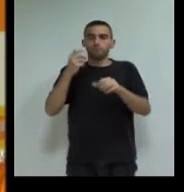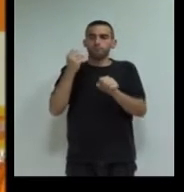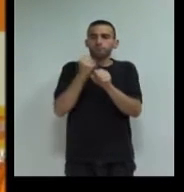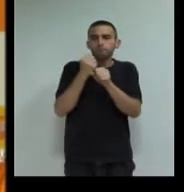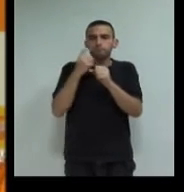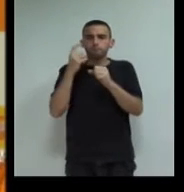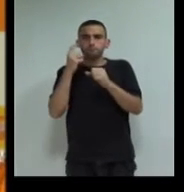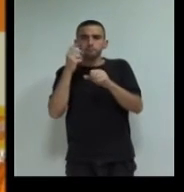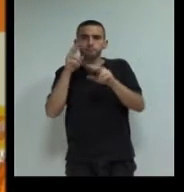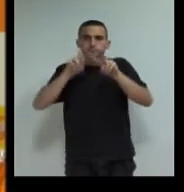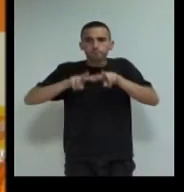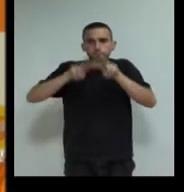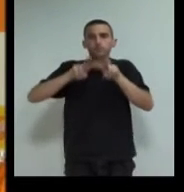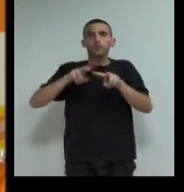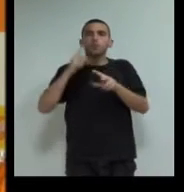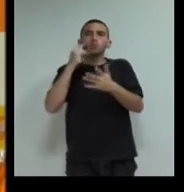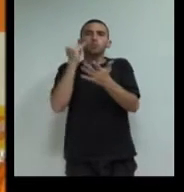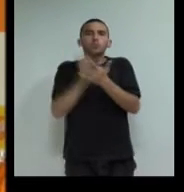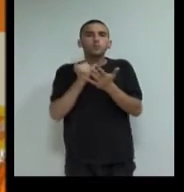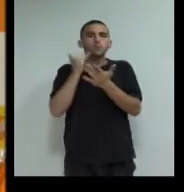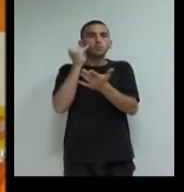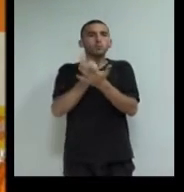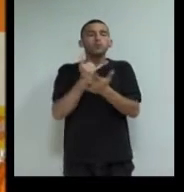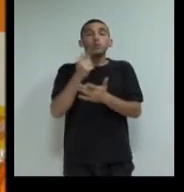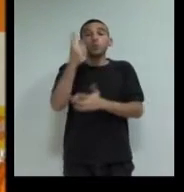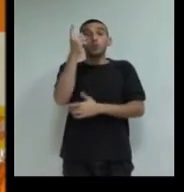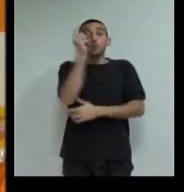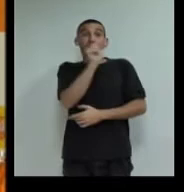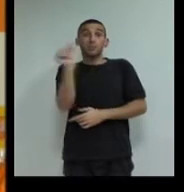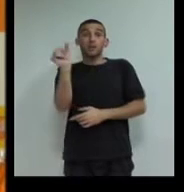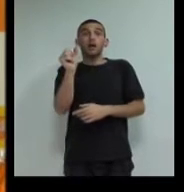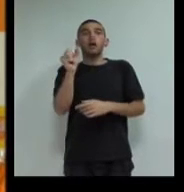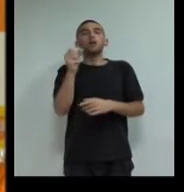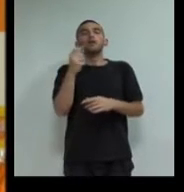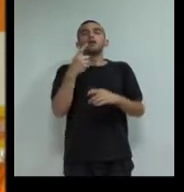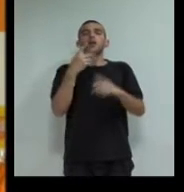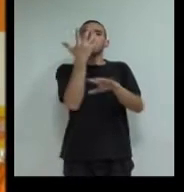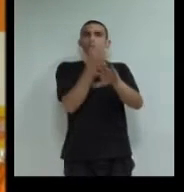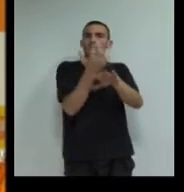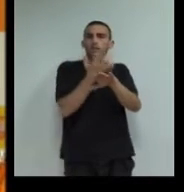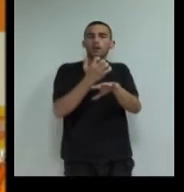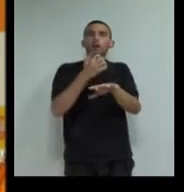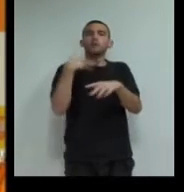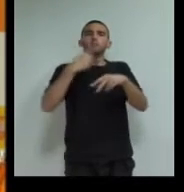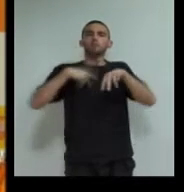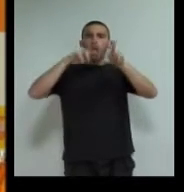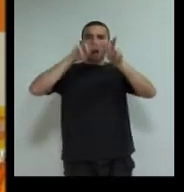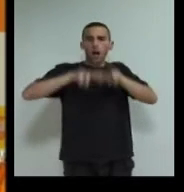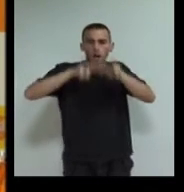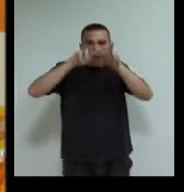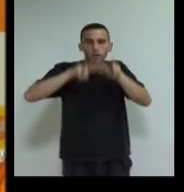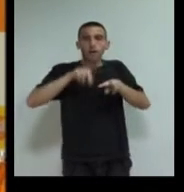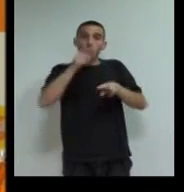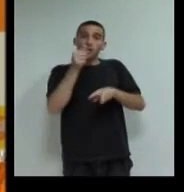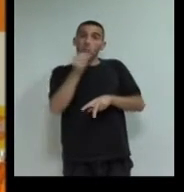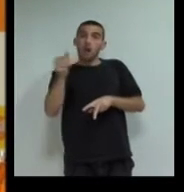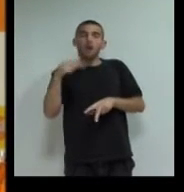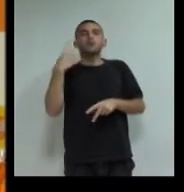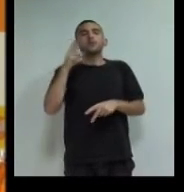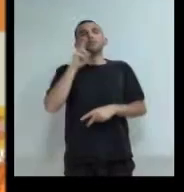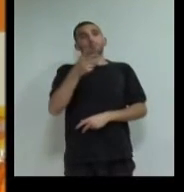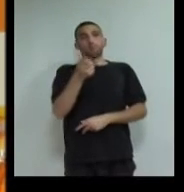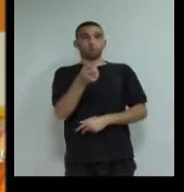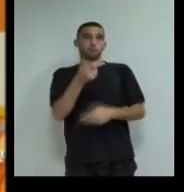catas. Una semana se grababa determinados múltiples, se analizaban esos canales y se realizaba una visualización